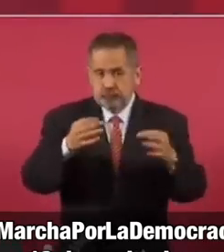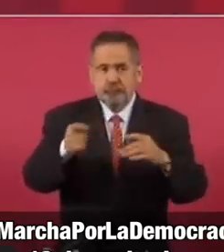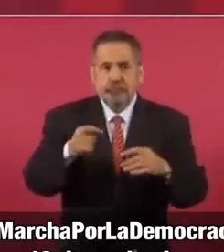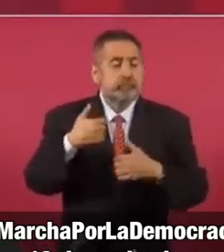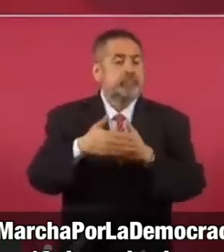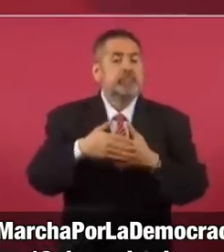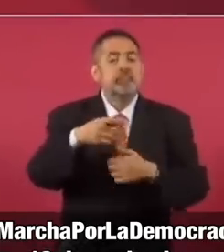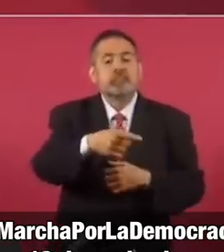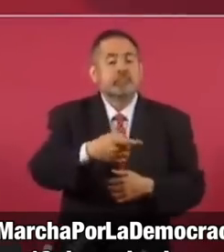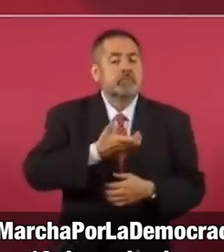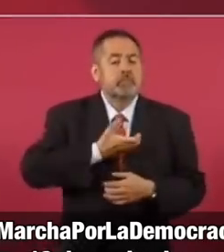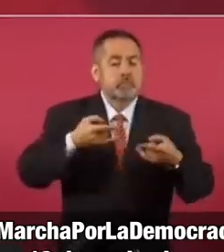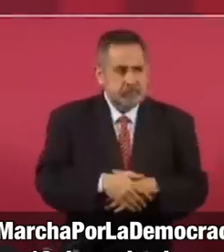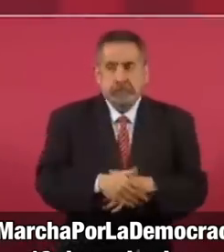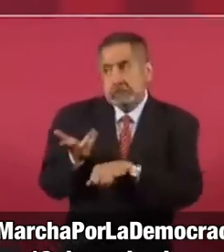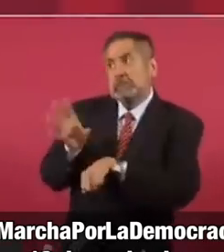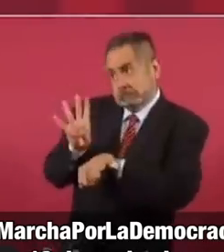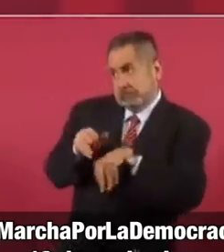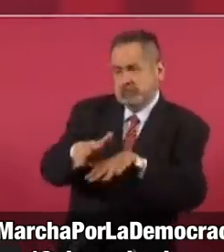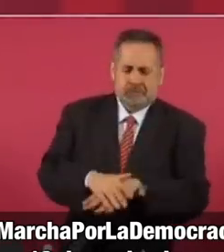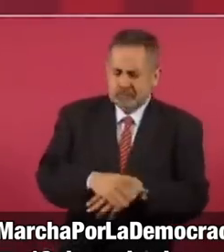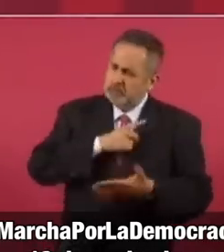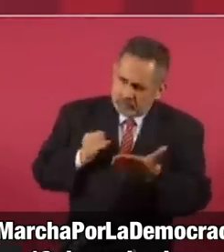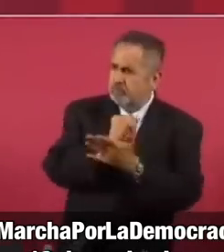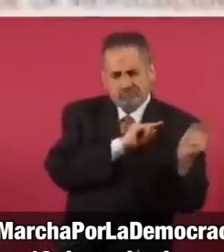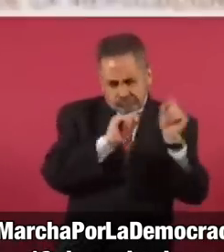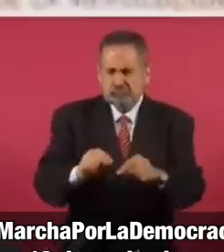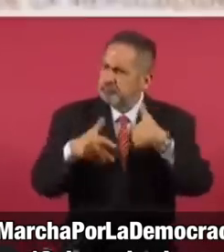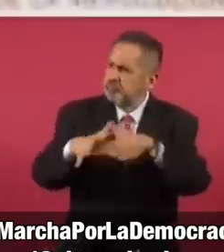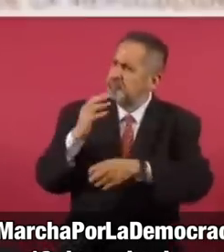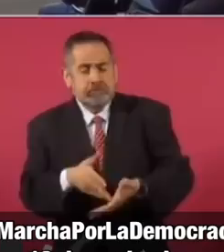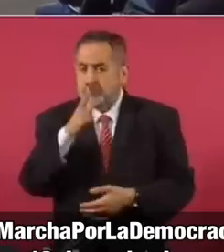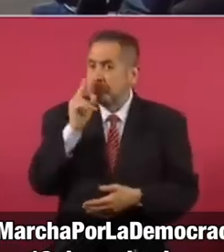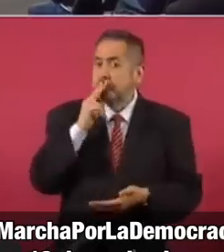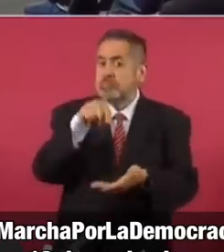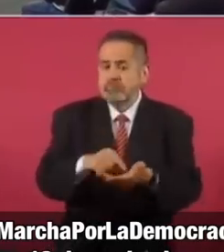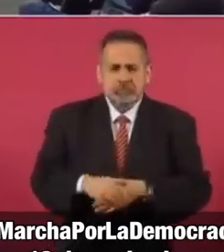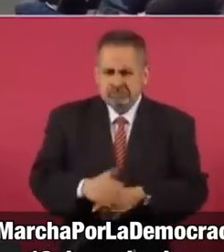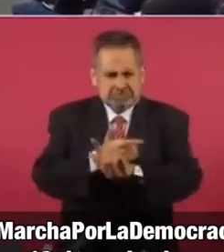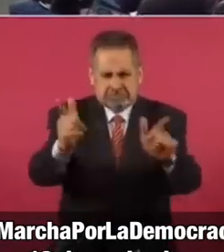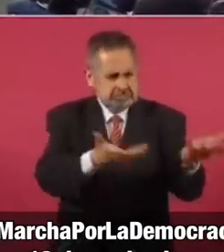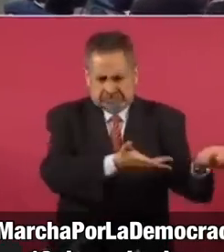el Zócalo abierto, no hay ni siquiera que pedir permiso. No,